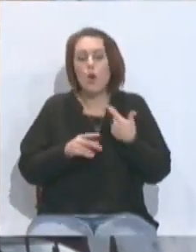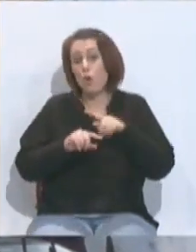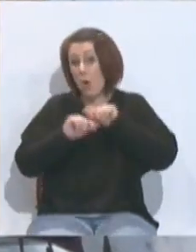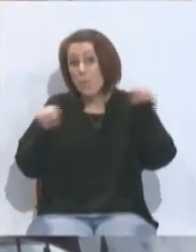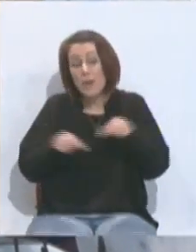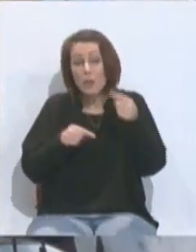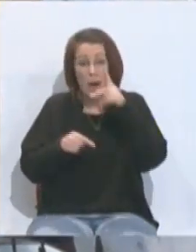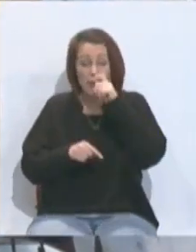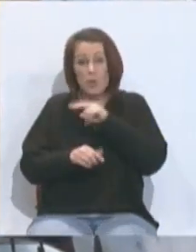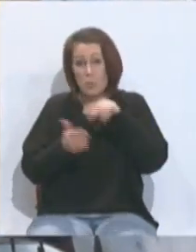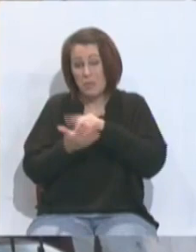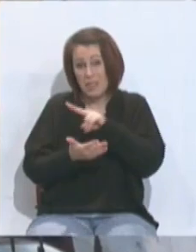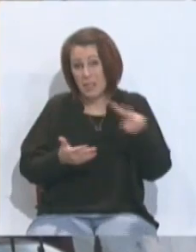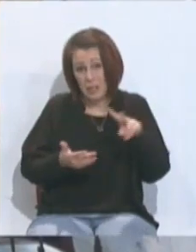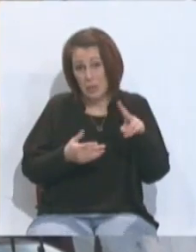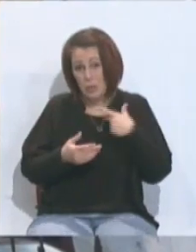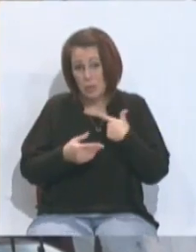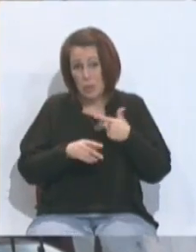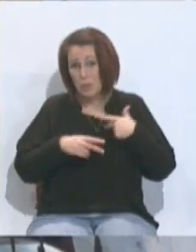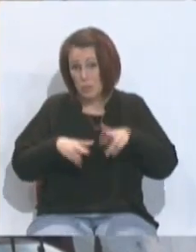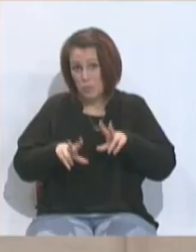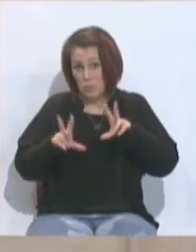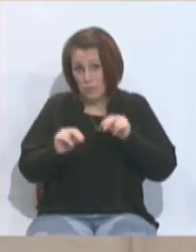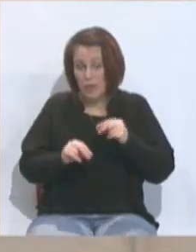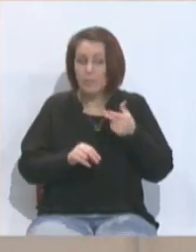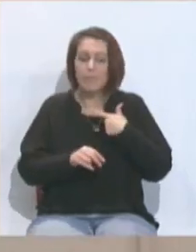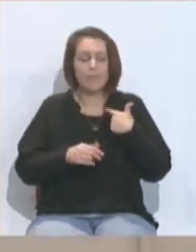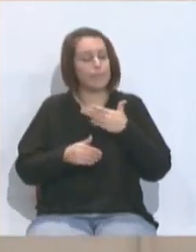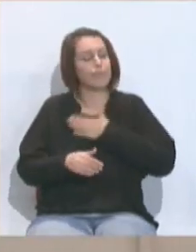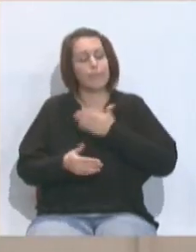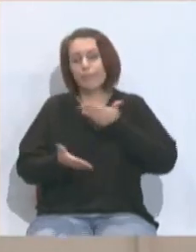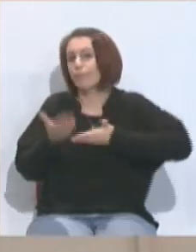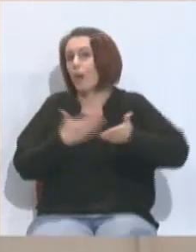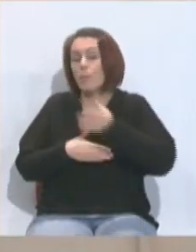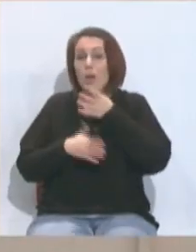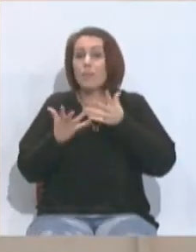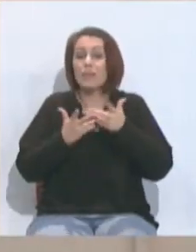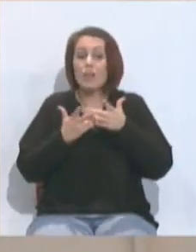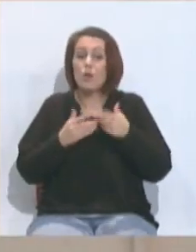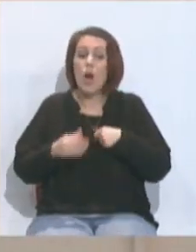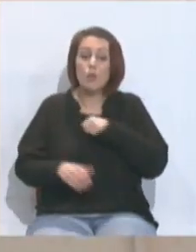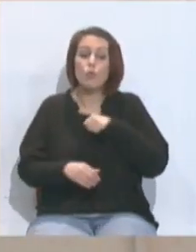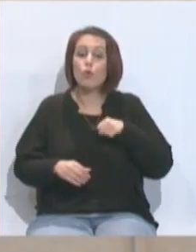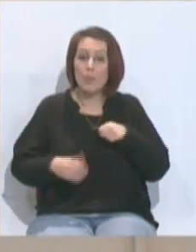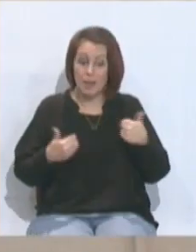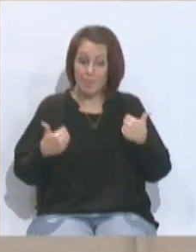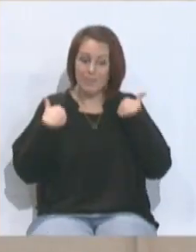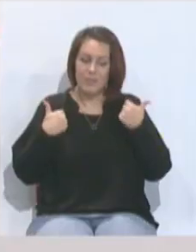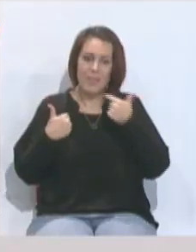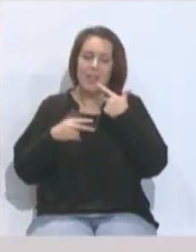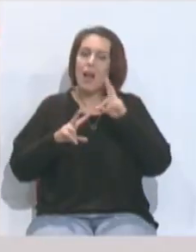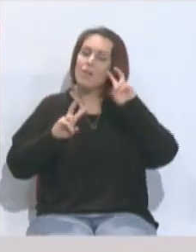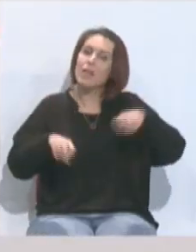final de 2022 y la propiedad le será revertida porque la Administración Autonómica competente no asume el coste